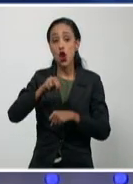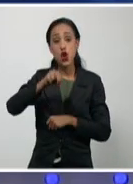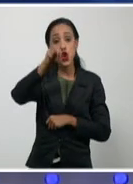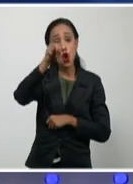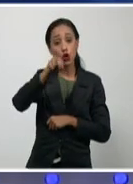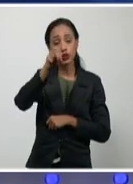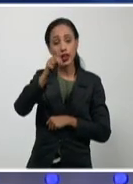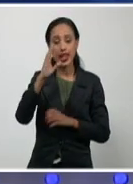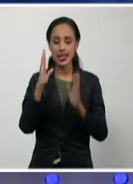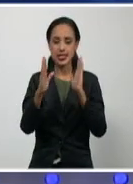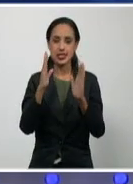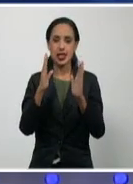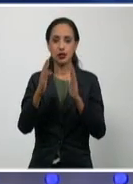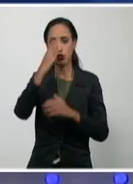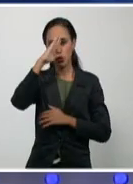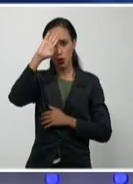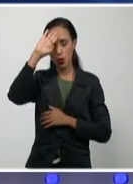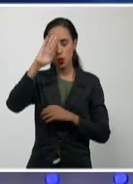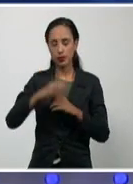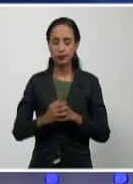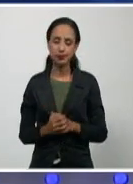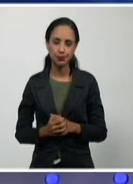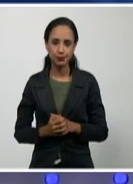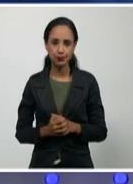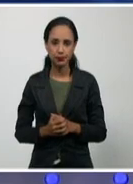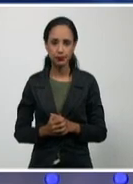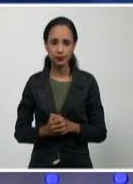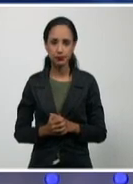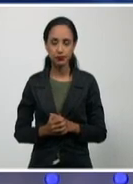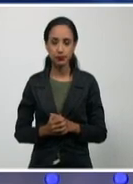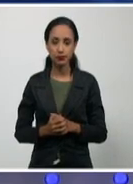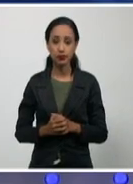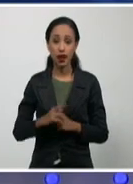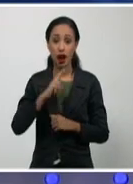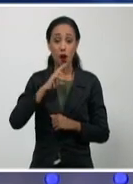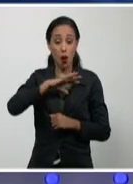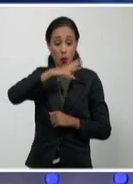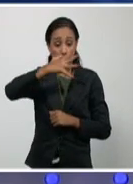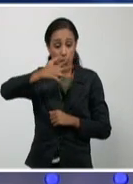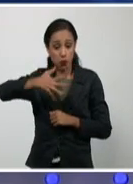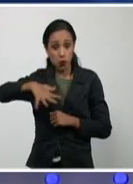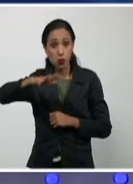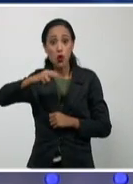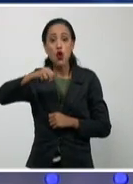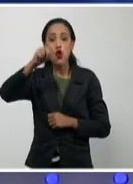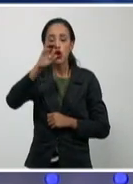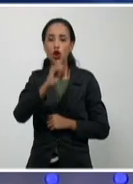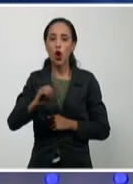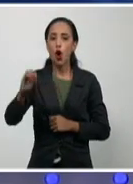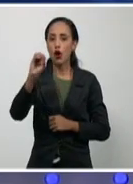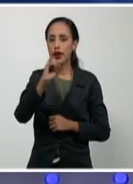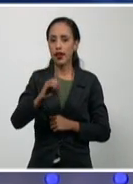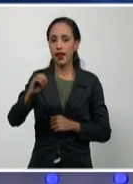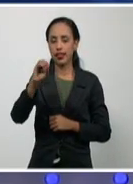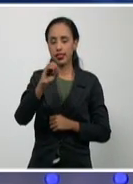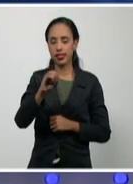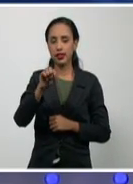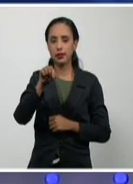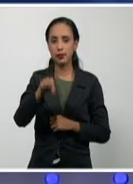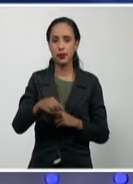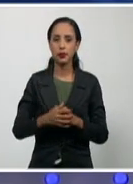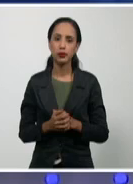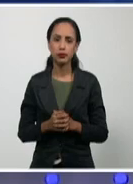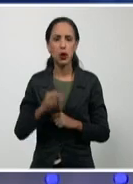el oriente del país. Se mantendrán las marejadas en la costa norte oriental. Habrá oleaje en la costa norte occidental que irá